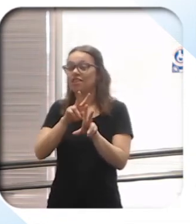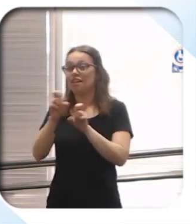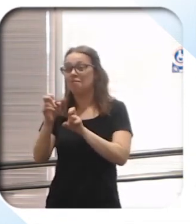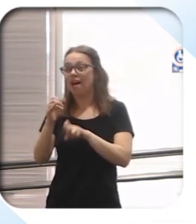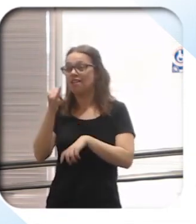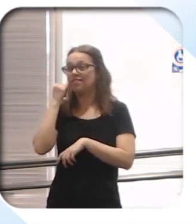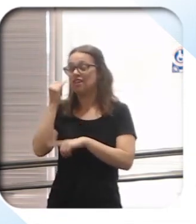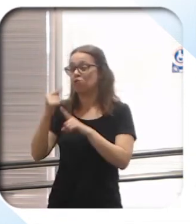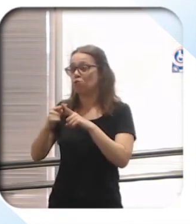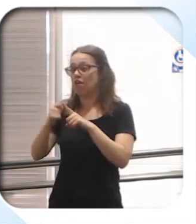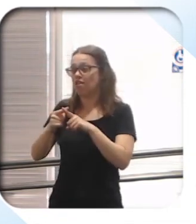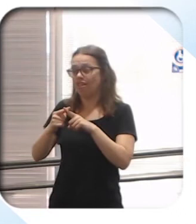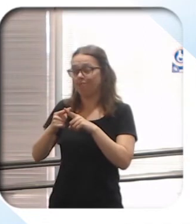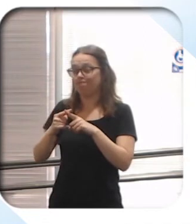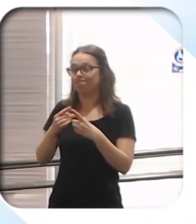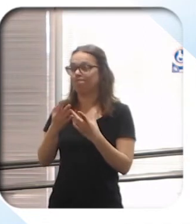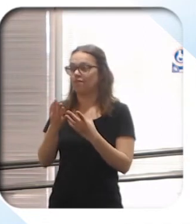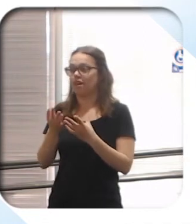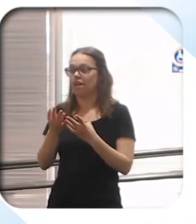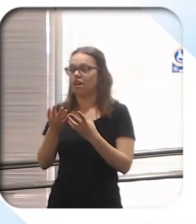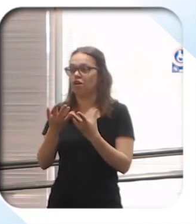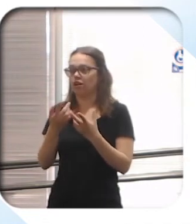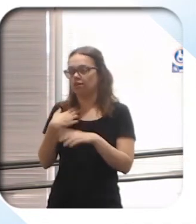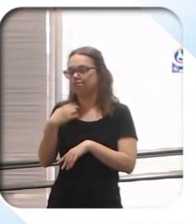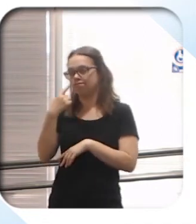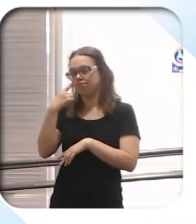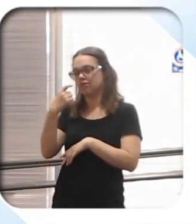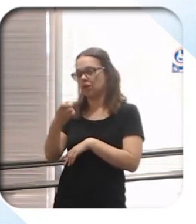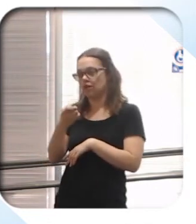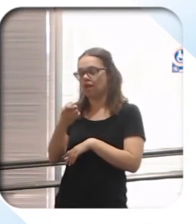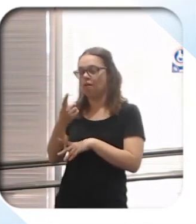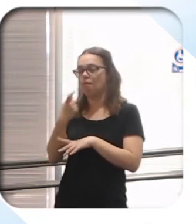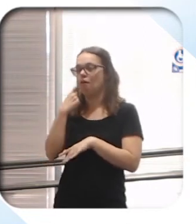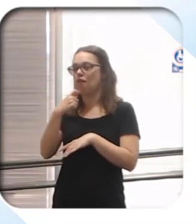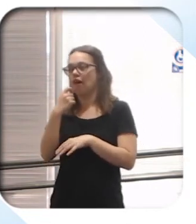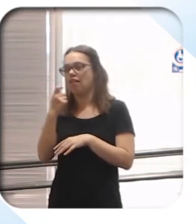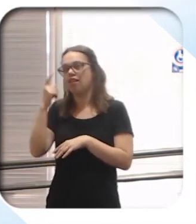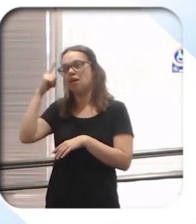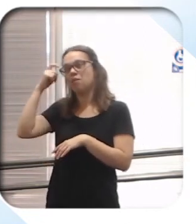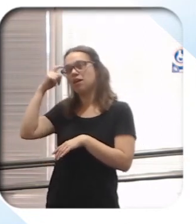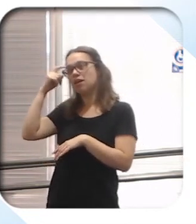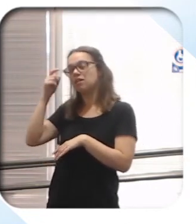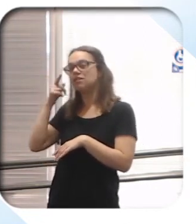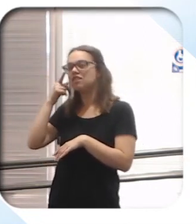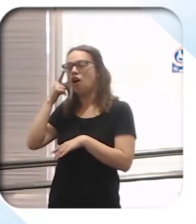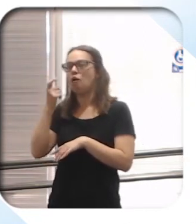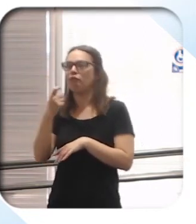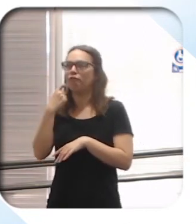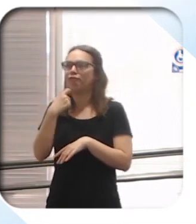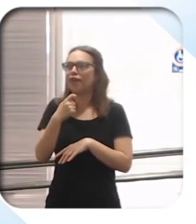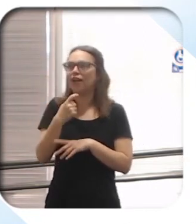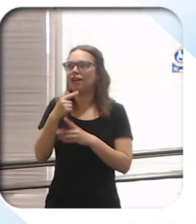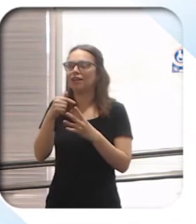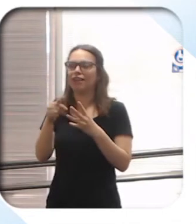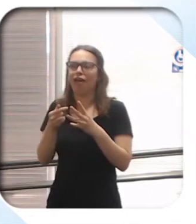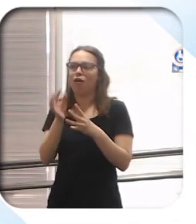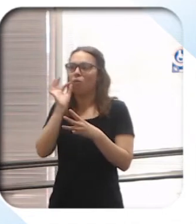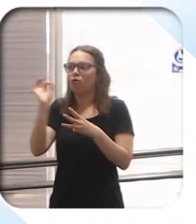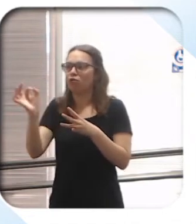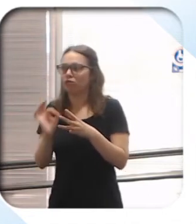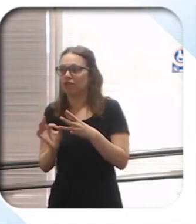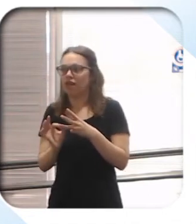veces, en lo que hemos visto muchas veces por falta de experiencia, por falta de conocimiento, falta de